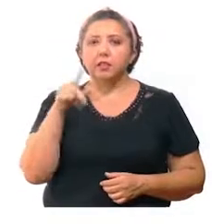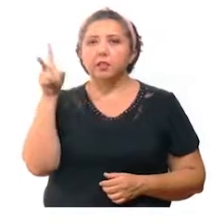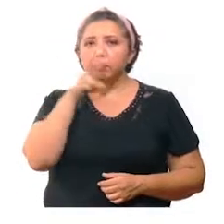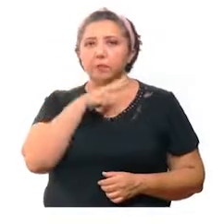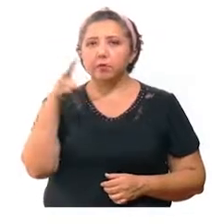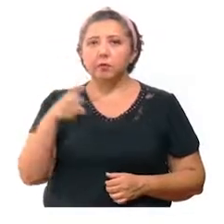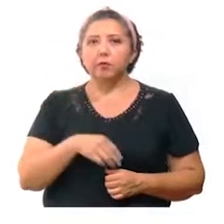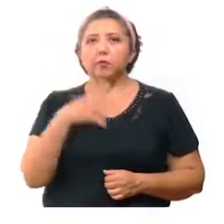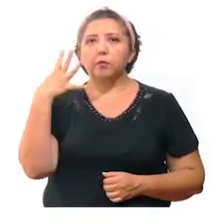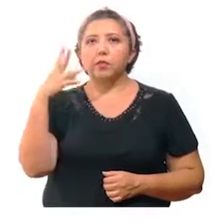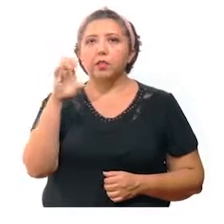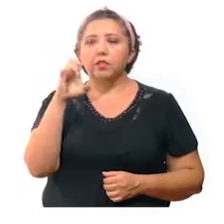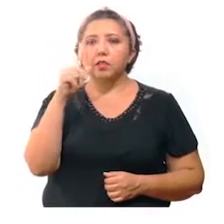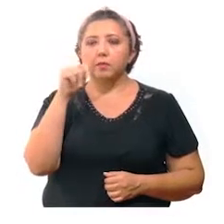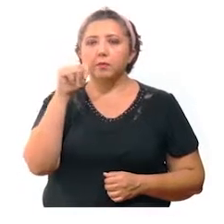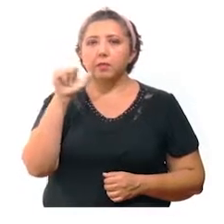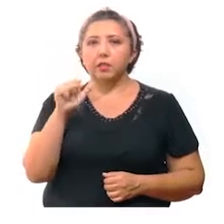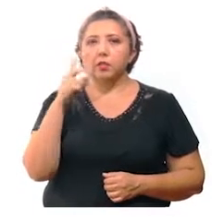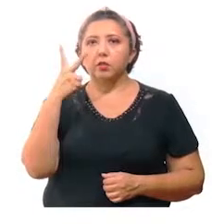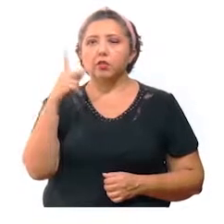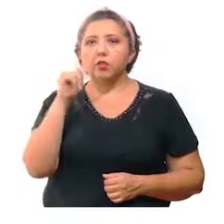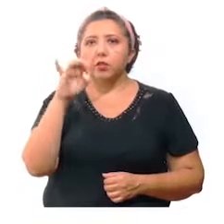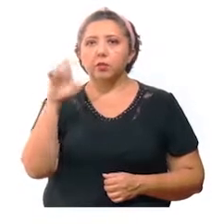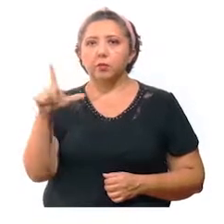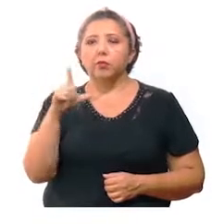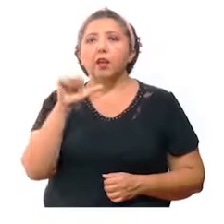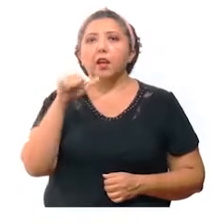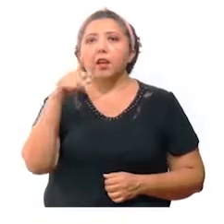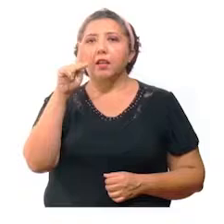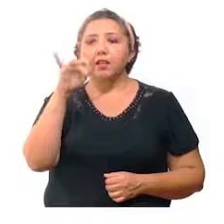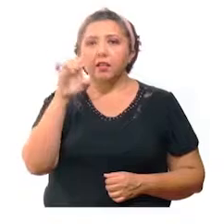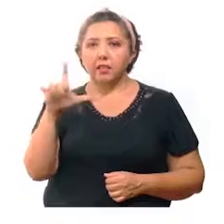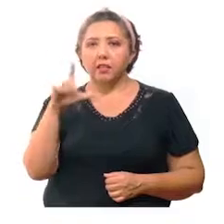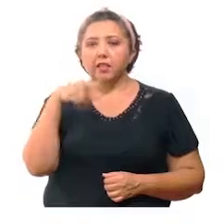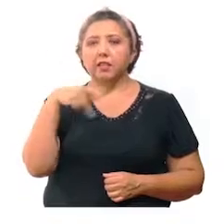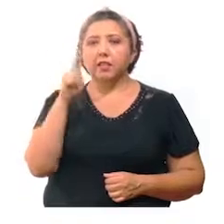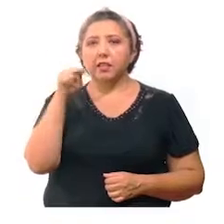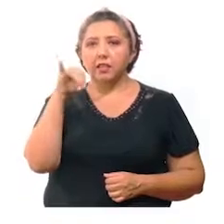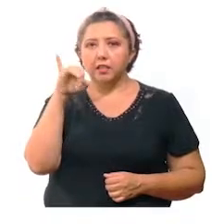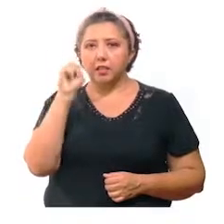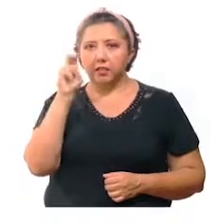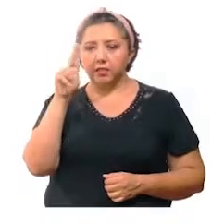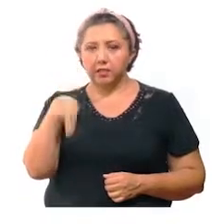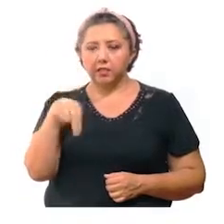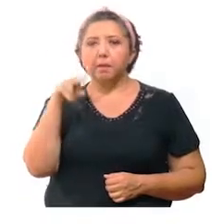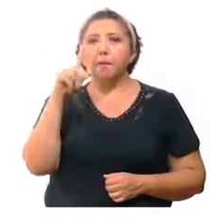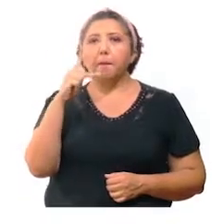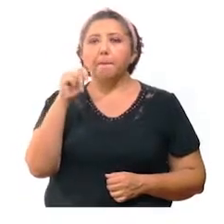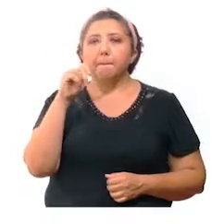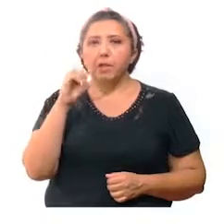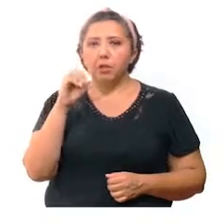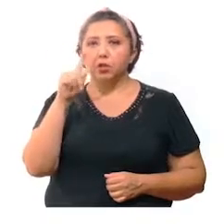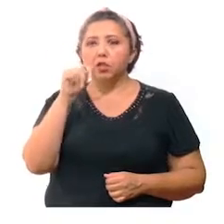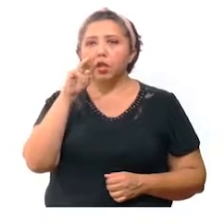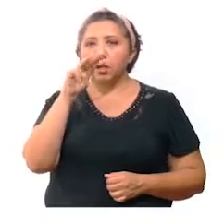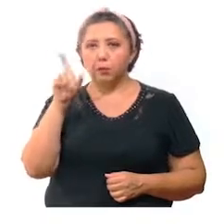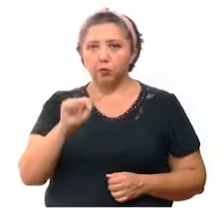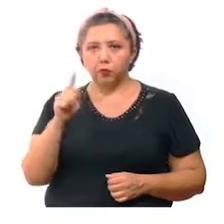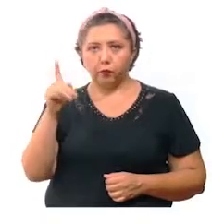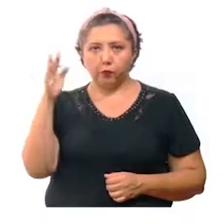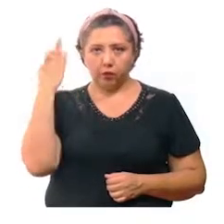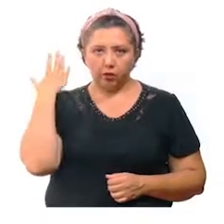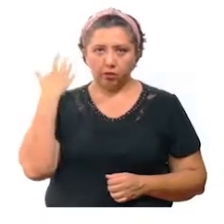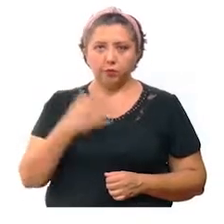en Valladolid, 4 en Espita, 2 en Ticul, 1 en Aquil, Jocabá, Canacín, Oxuscap, Peto, Suquilá y Temozón, y un